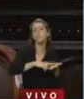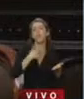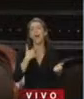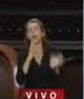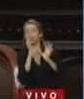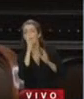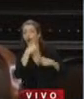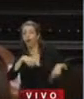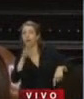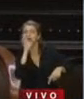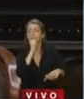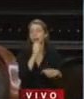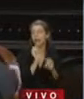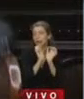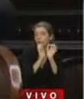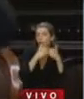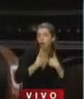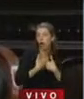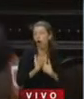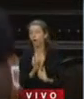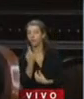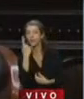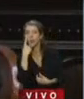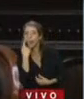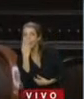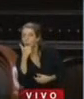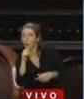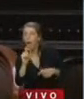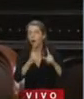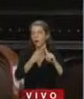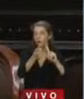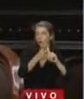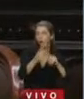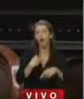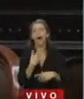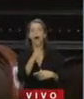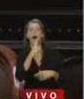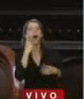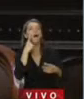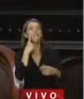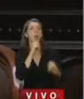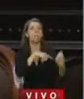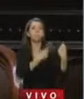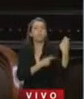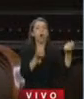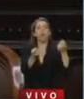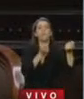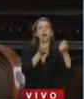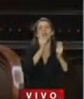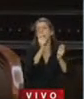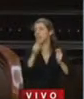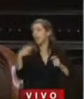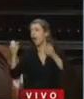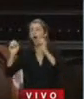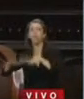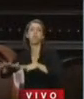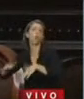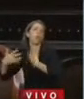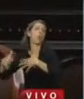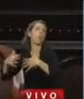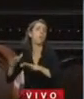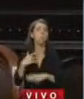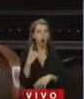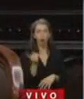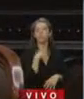de fondo que por razones de forma. Las razones de forma siempre uno puede atenderlas en la discusión de cualquier presupuesto, está bien, es una